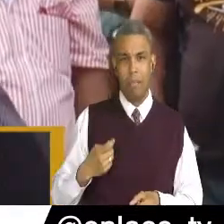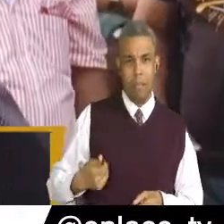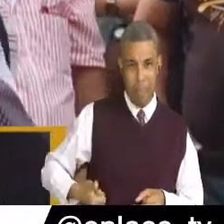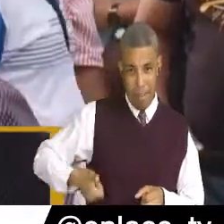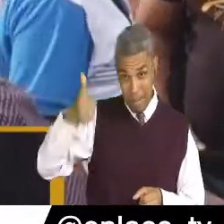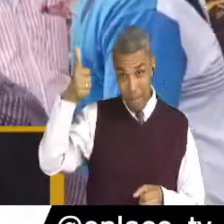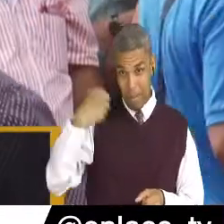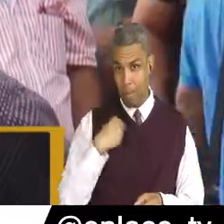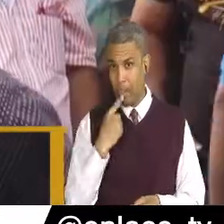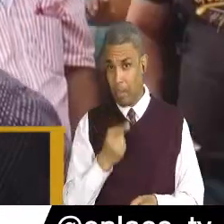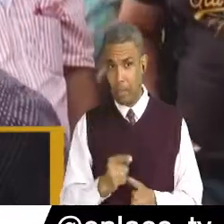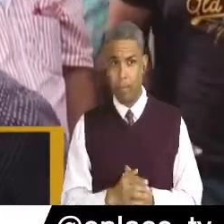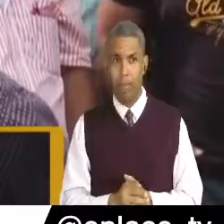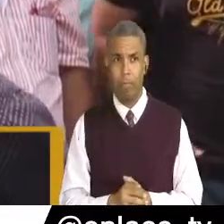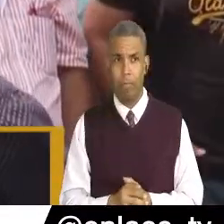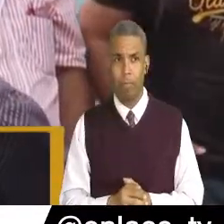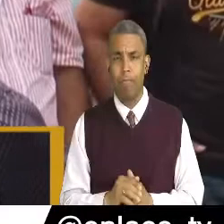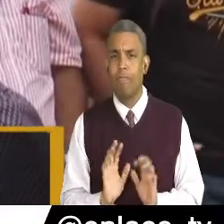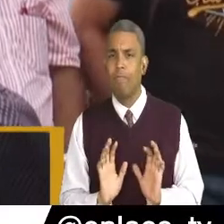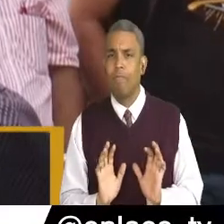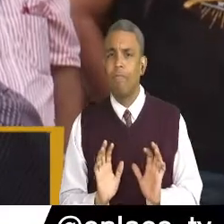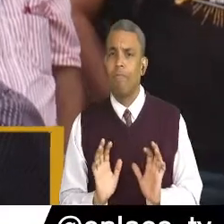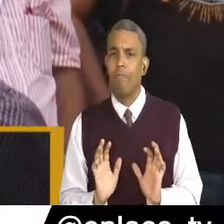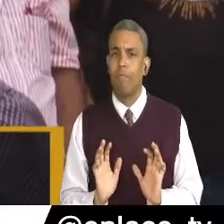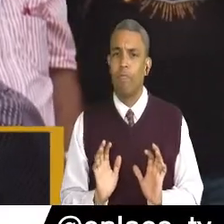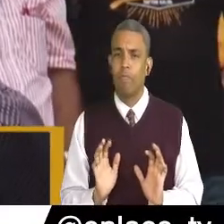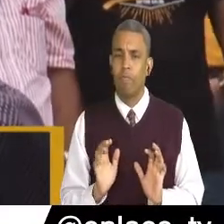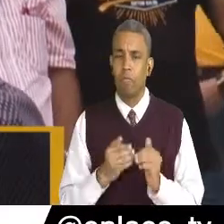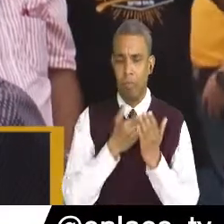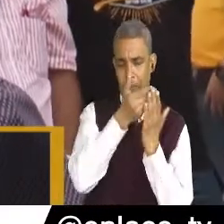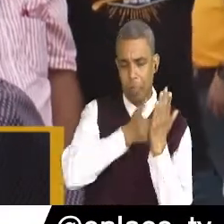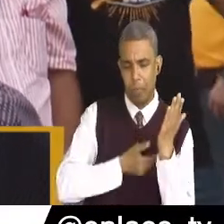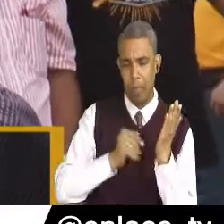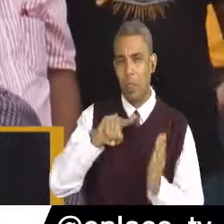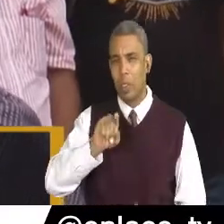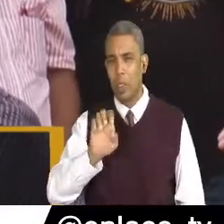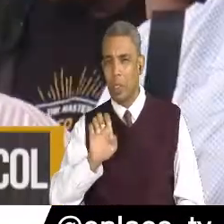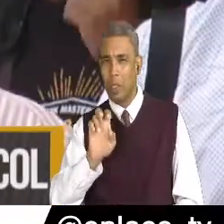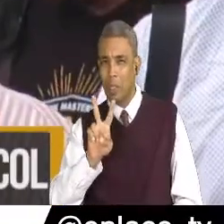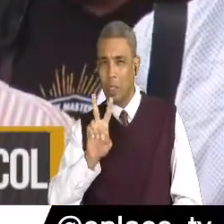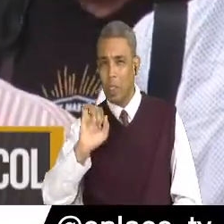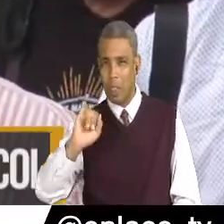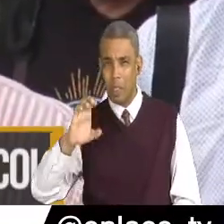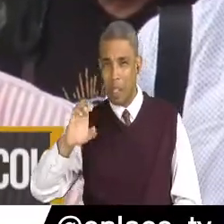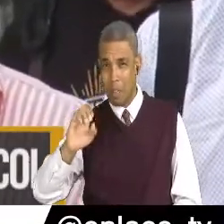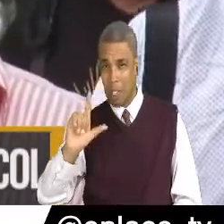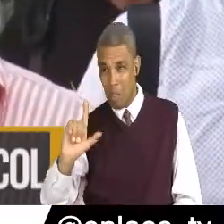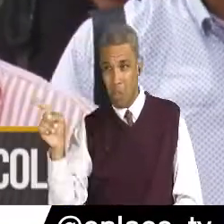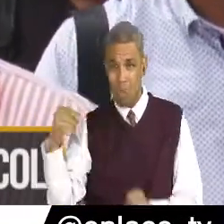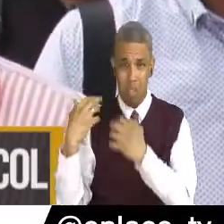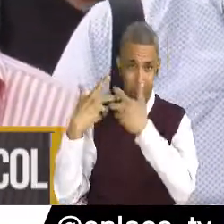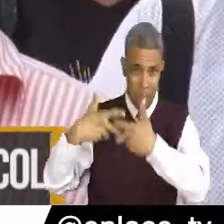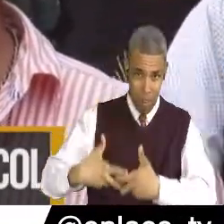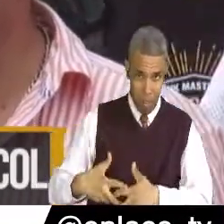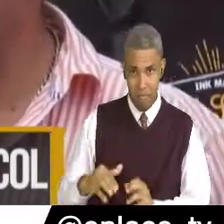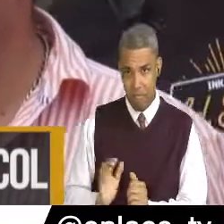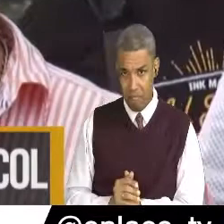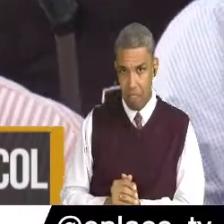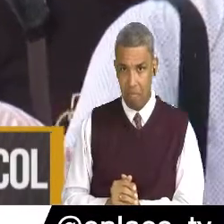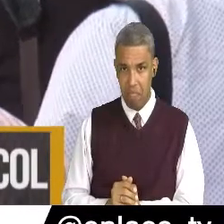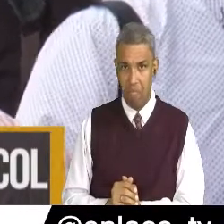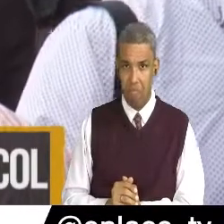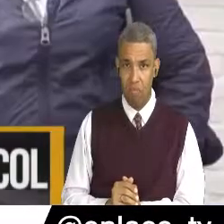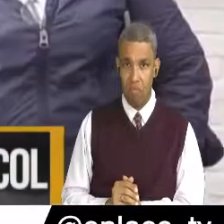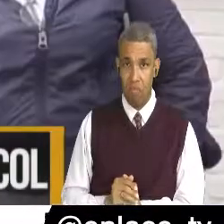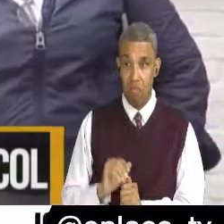que tenemos es con el tema del contrato UNP Cevicol. Ellos en esos momentos envían al personal de escoltas